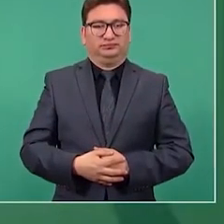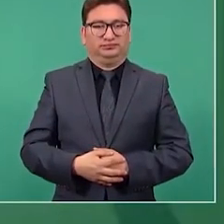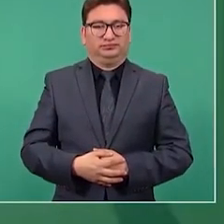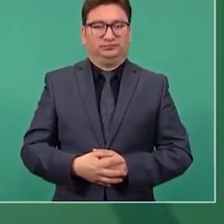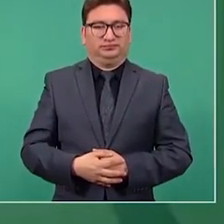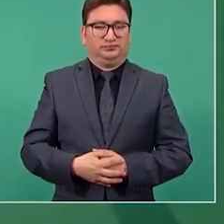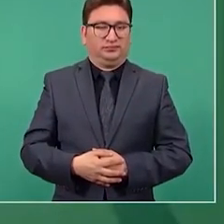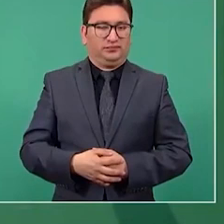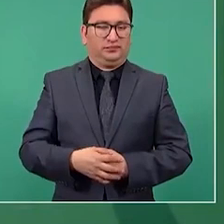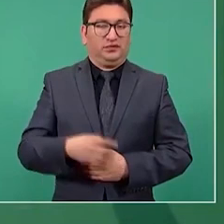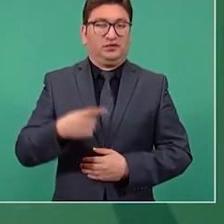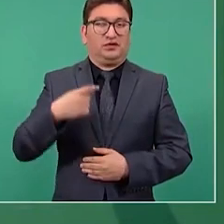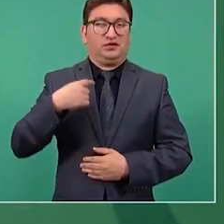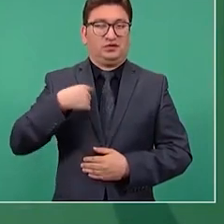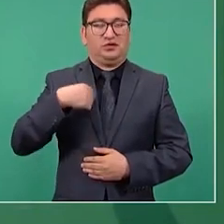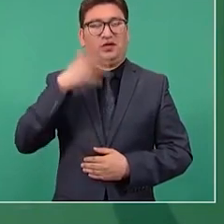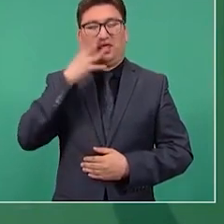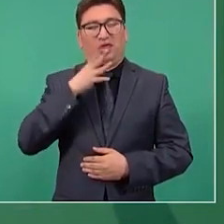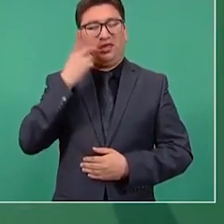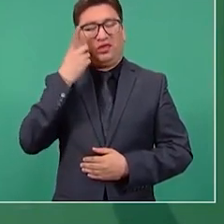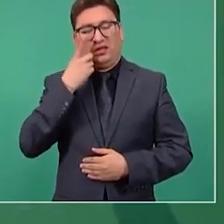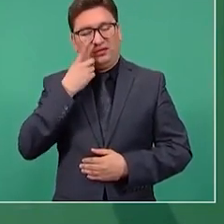ya era la hora de dormir y